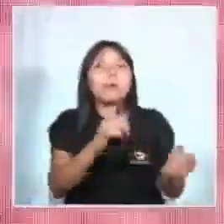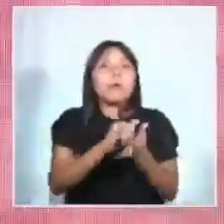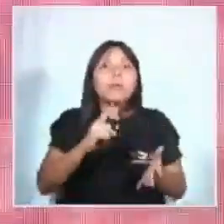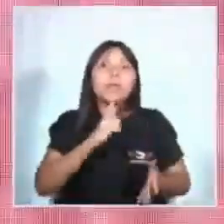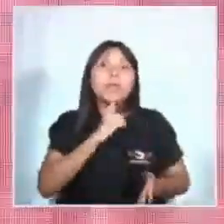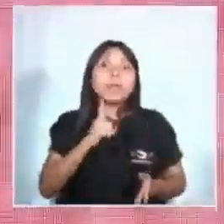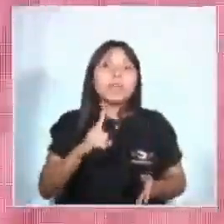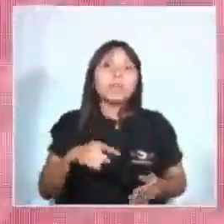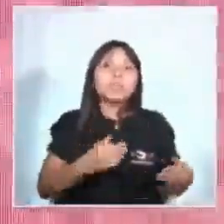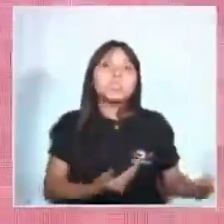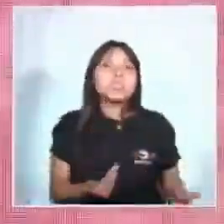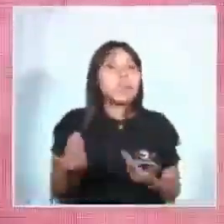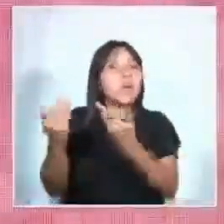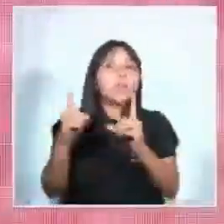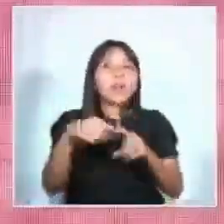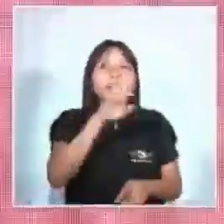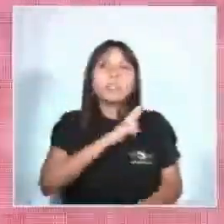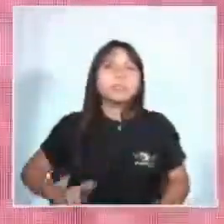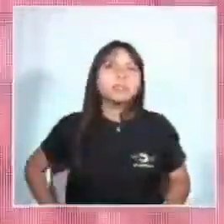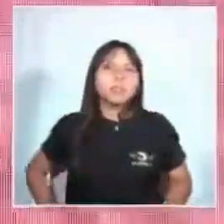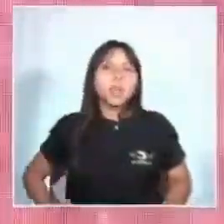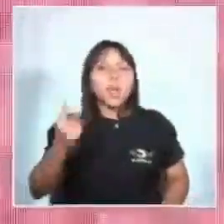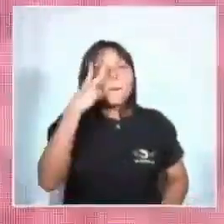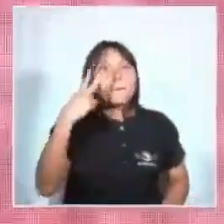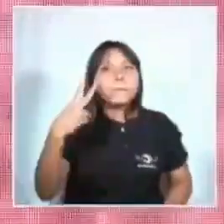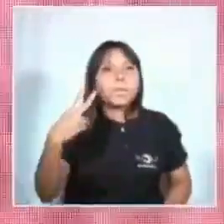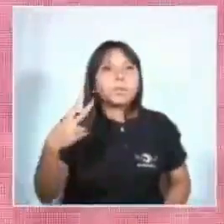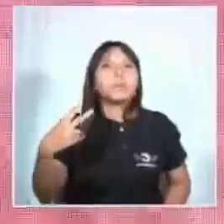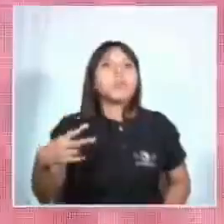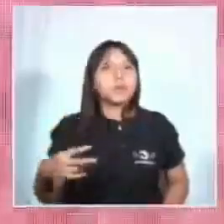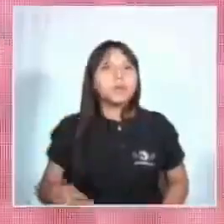a rey? Mírame y no me quites la mirada.